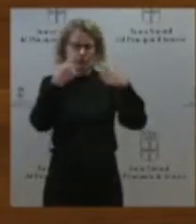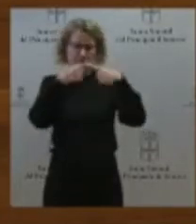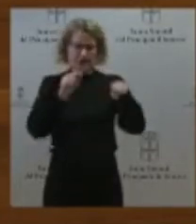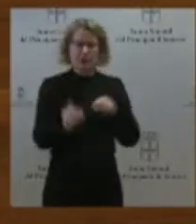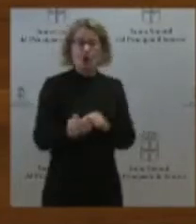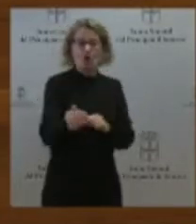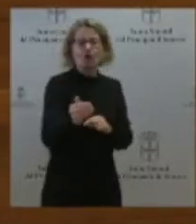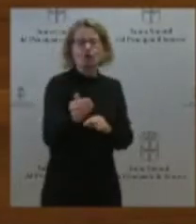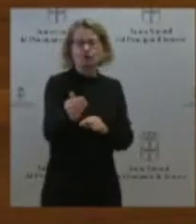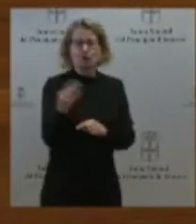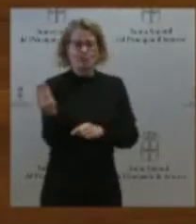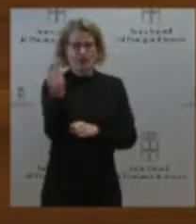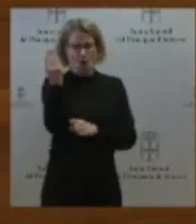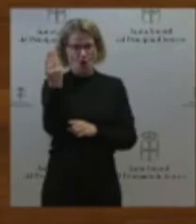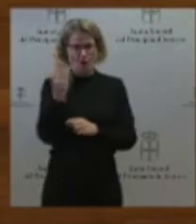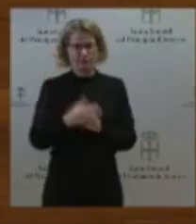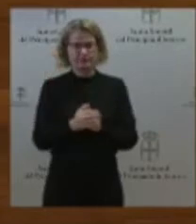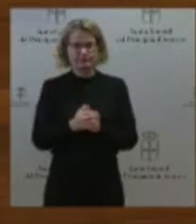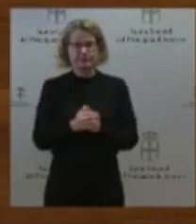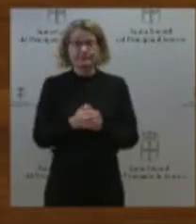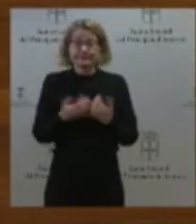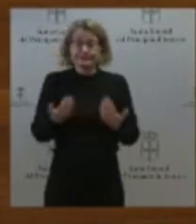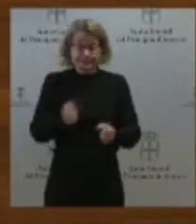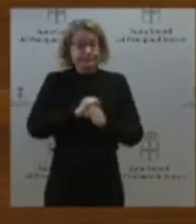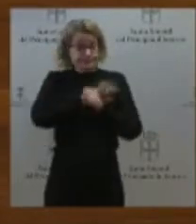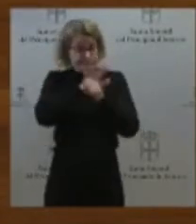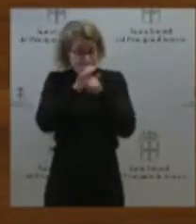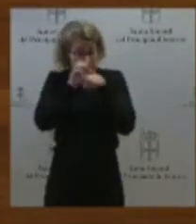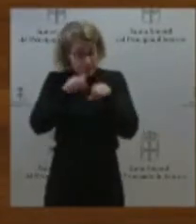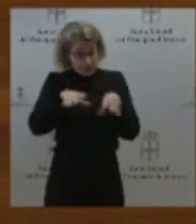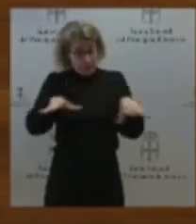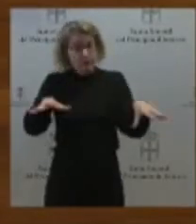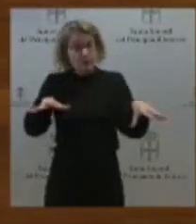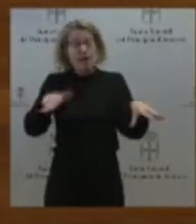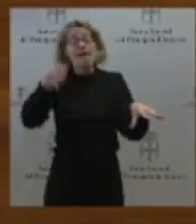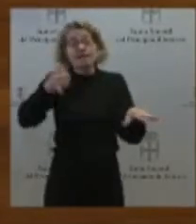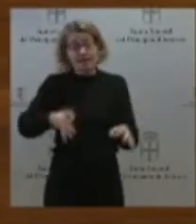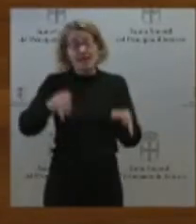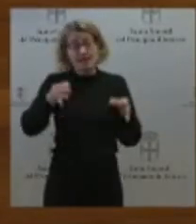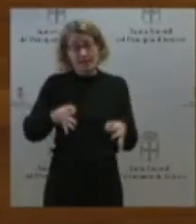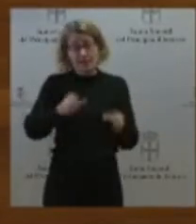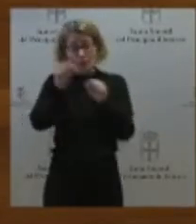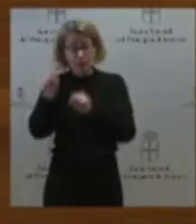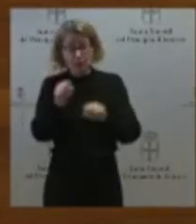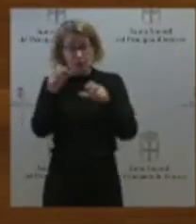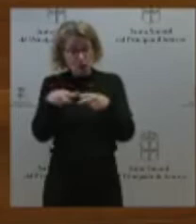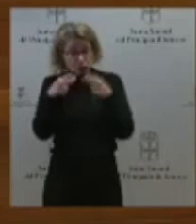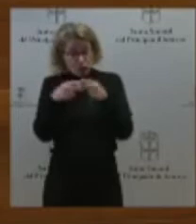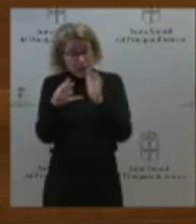Y es que la pandemia ha acentuado las grietas de nuestro sistema de protección social y ha llevado al límite a gran parte de la